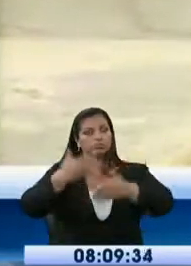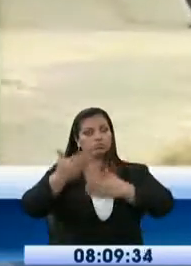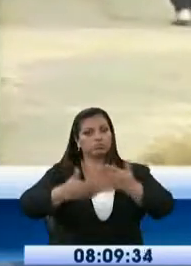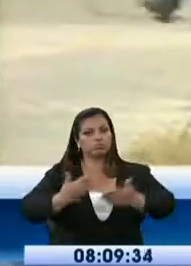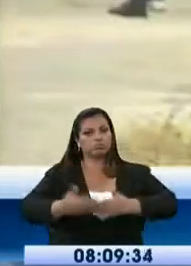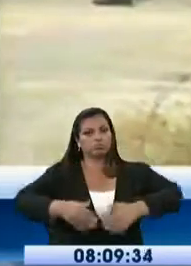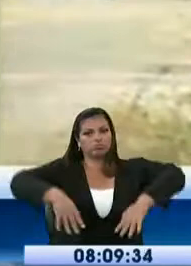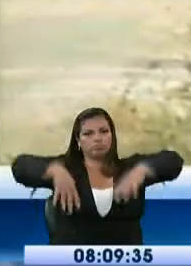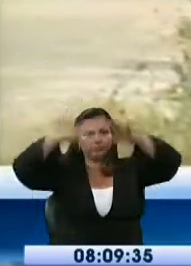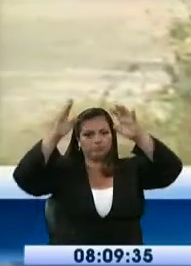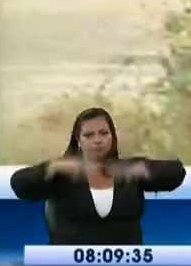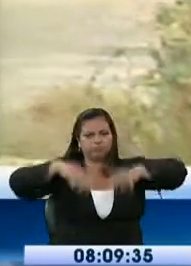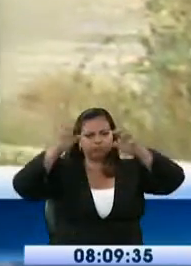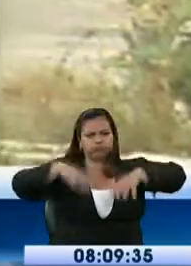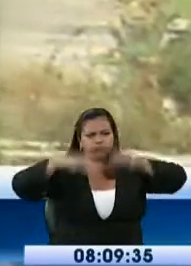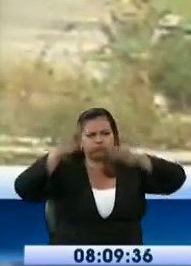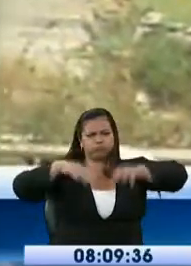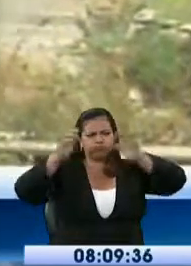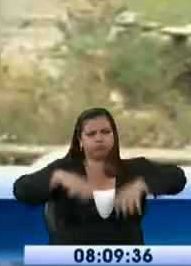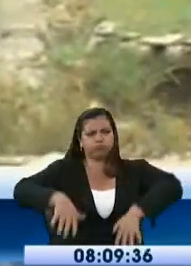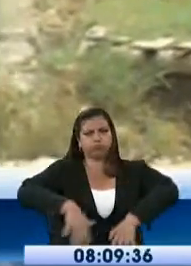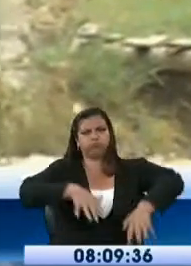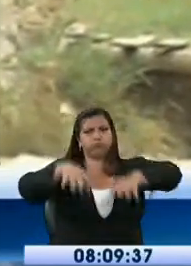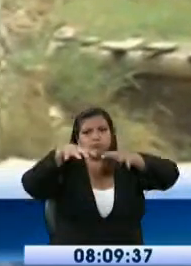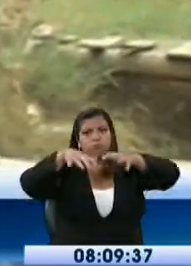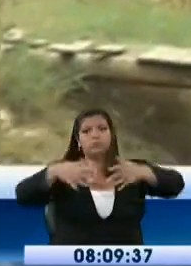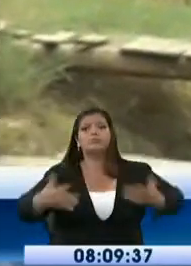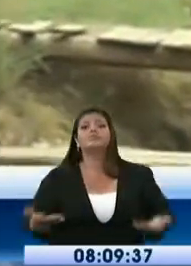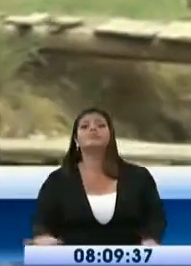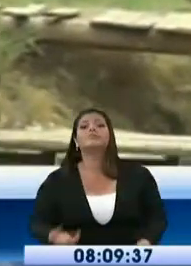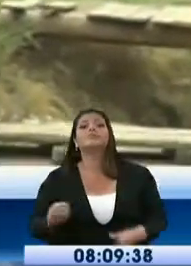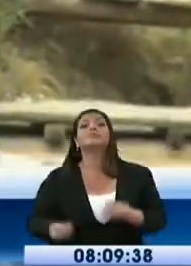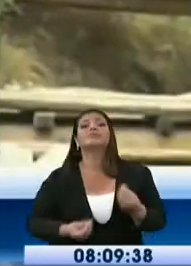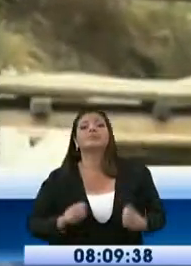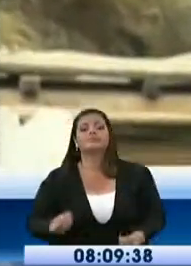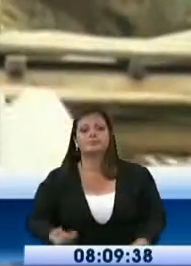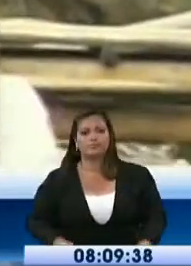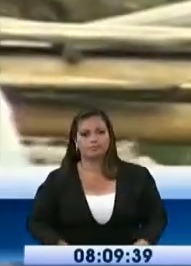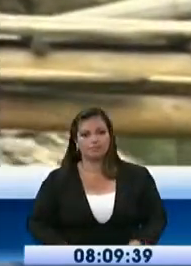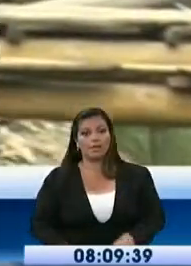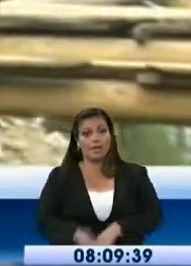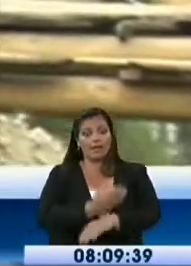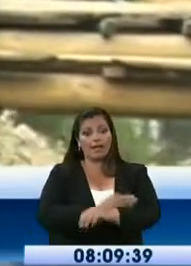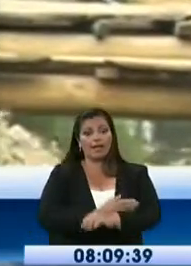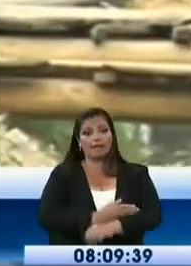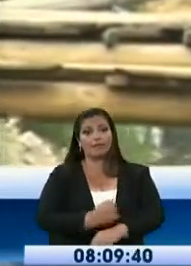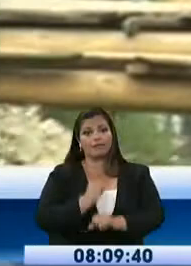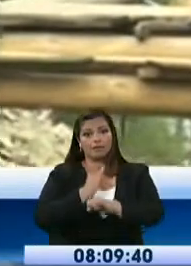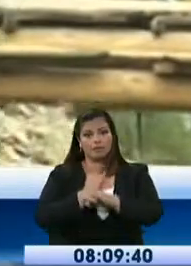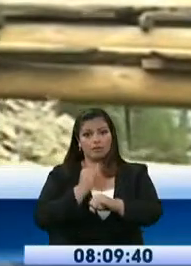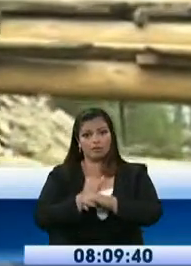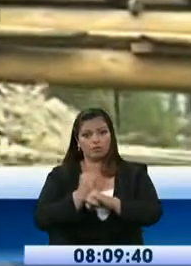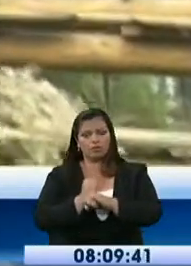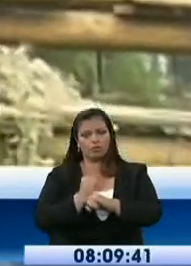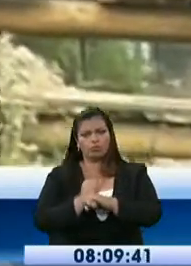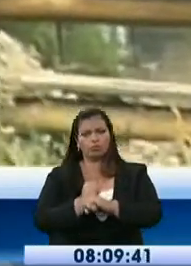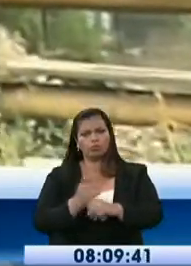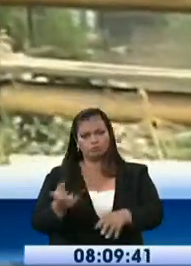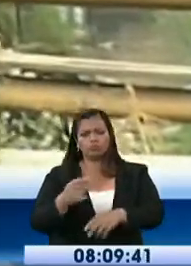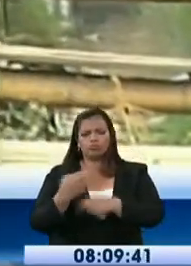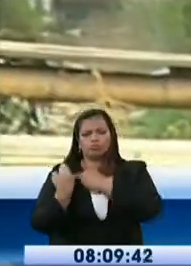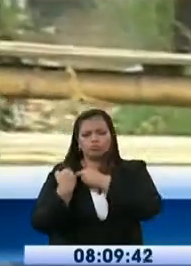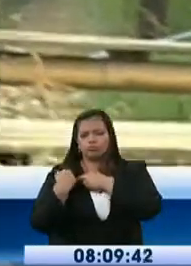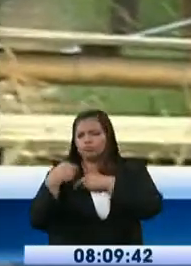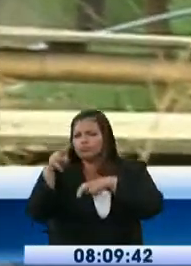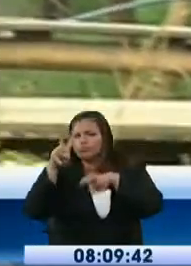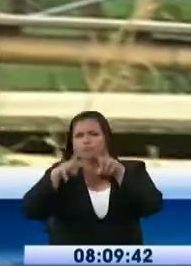organizaciones internacionales que estudian estos eventos meteorológicos, dan una alta posibilidad de que se acerque un fenómeno del Niño incluso de niveles